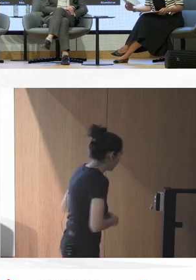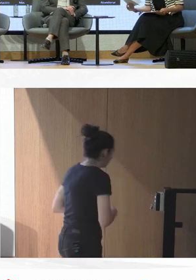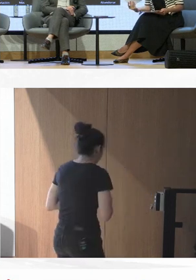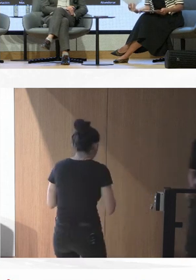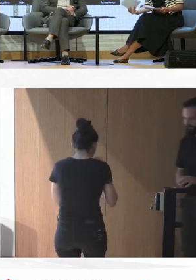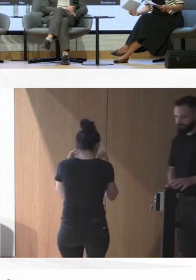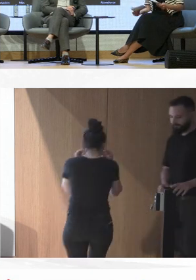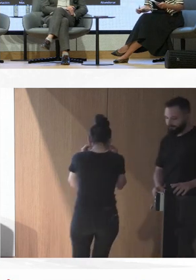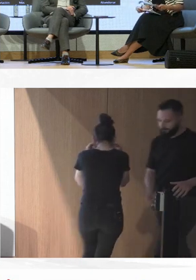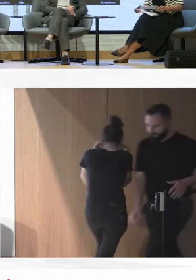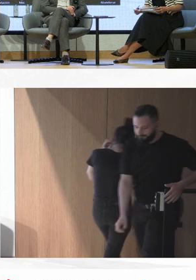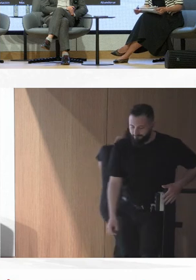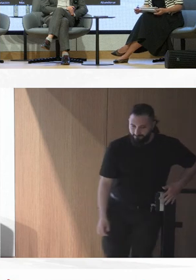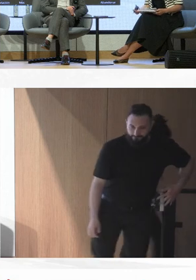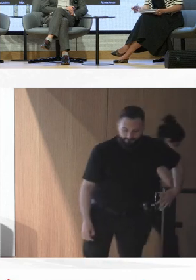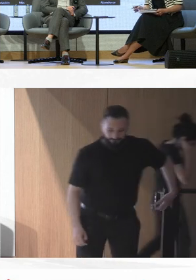Muchas gracias.